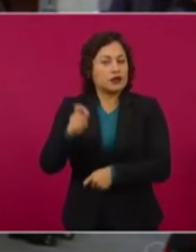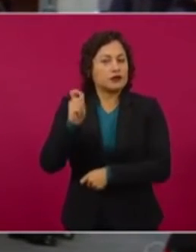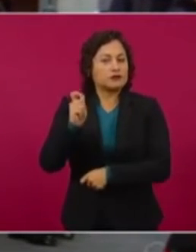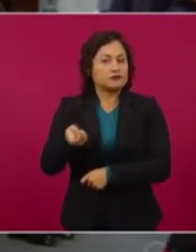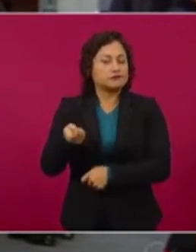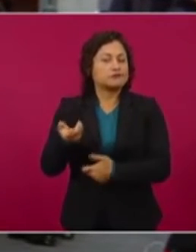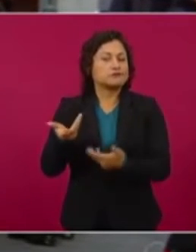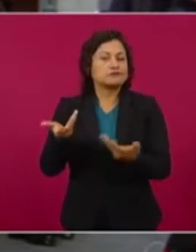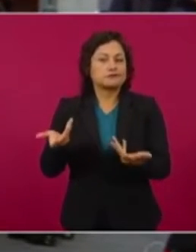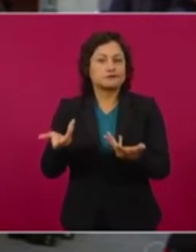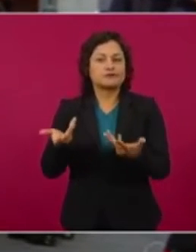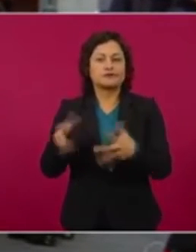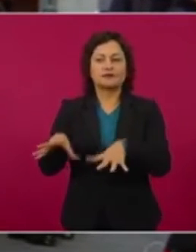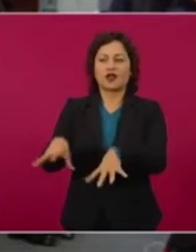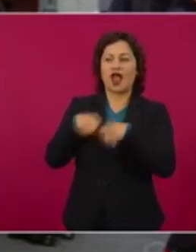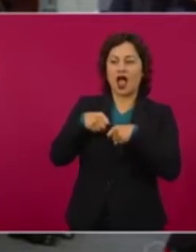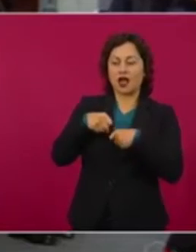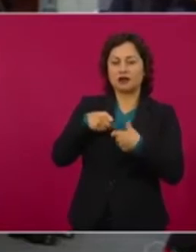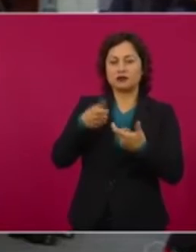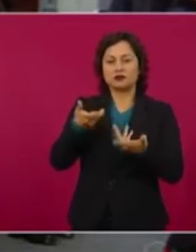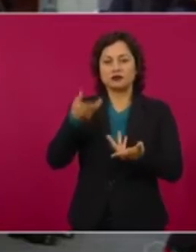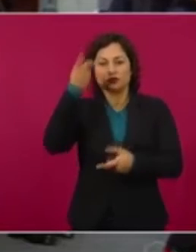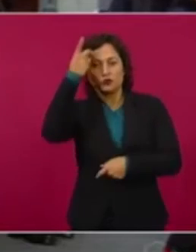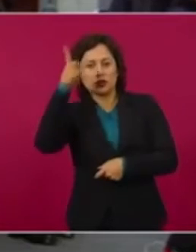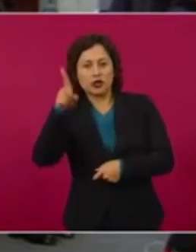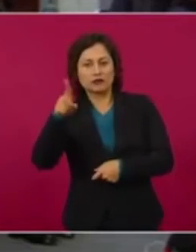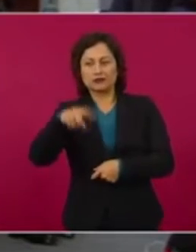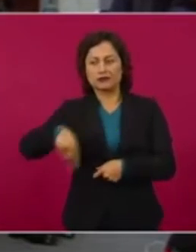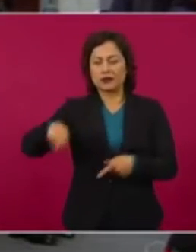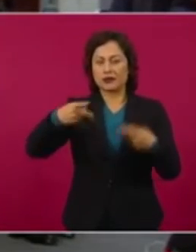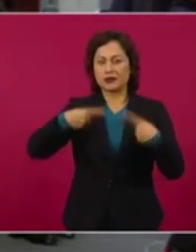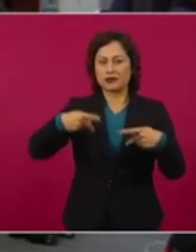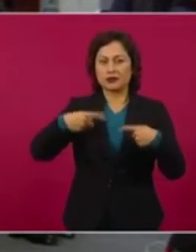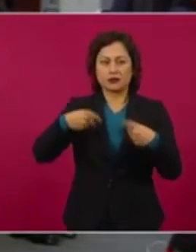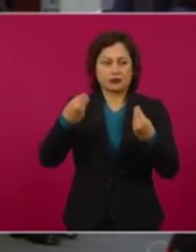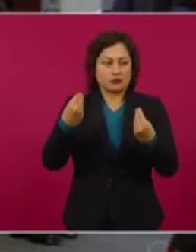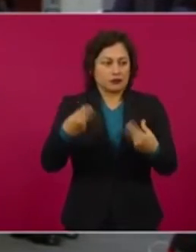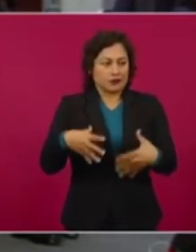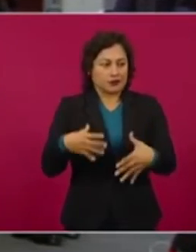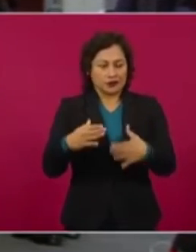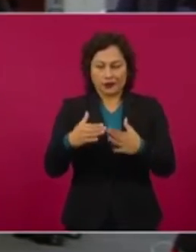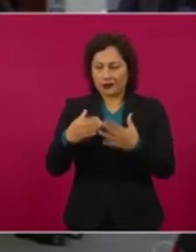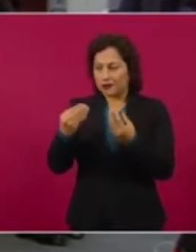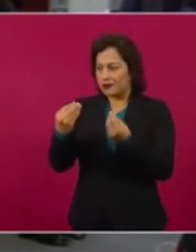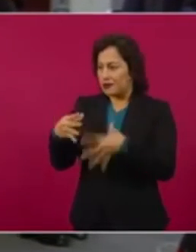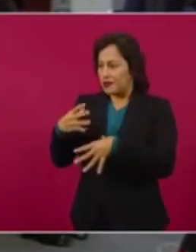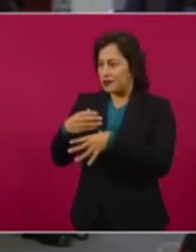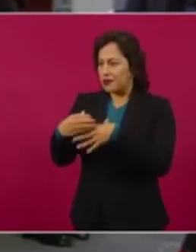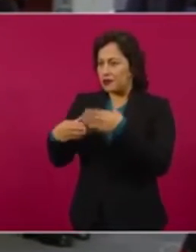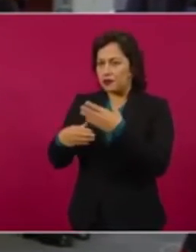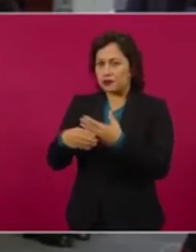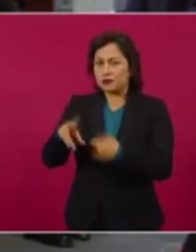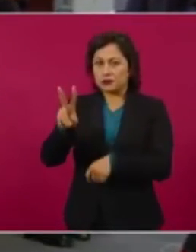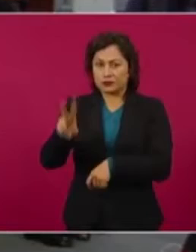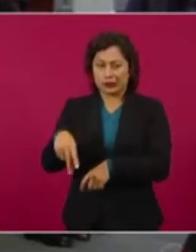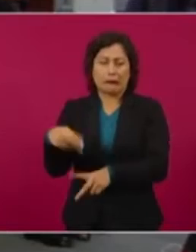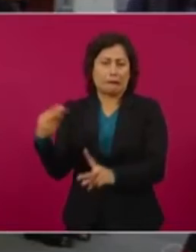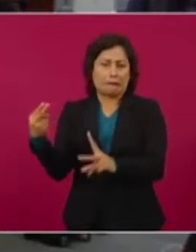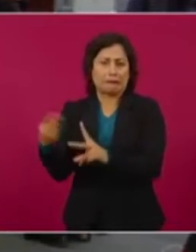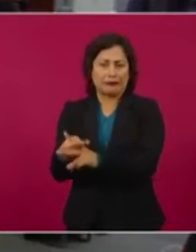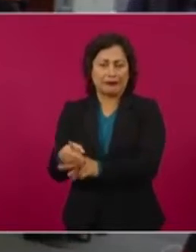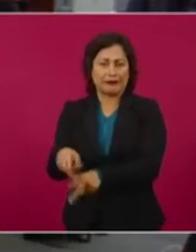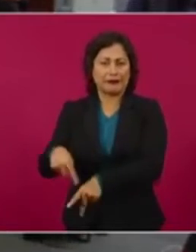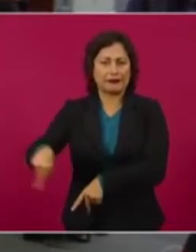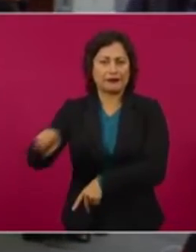trama de despojos, de tristezas, de pérdidas de patrimonios de muchas personas, de sangre también,